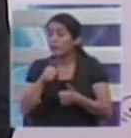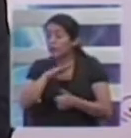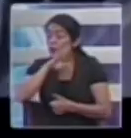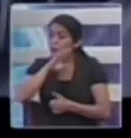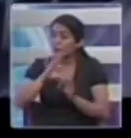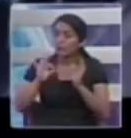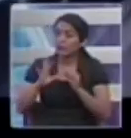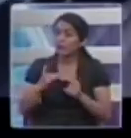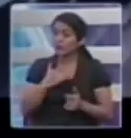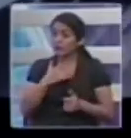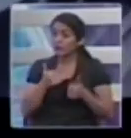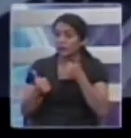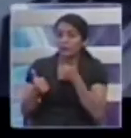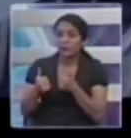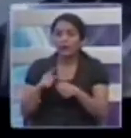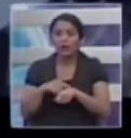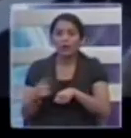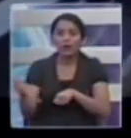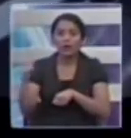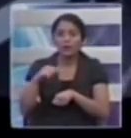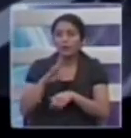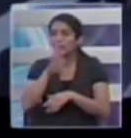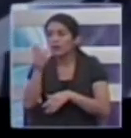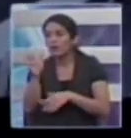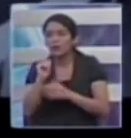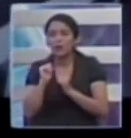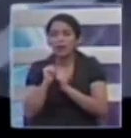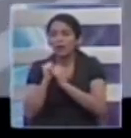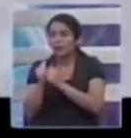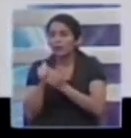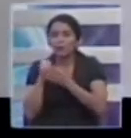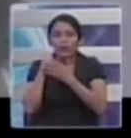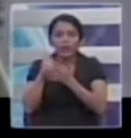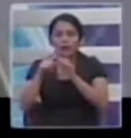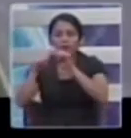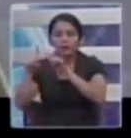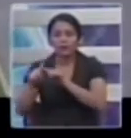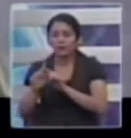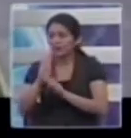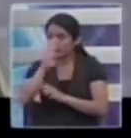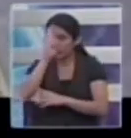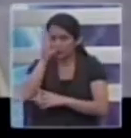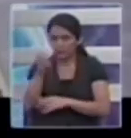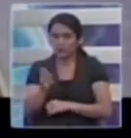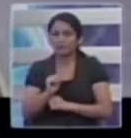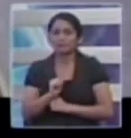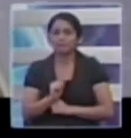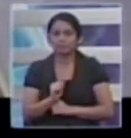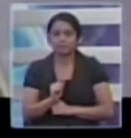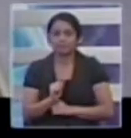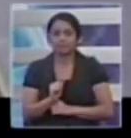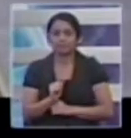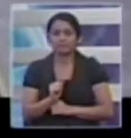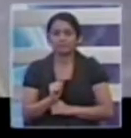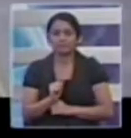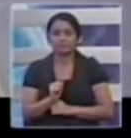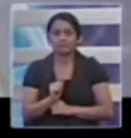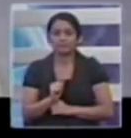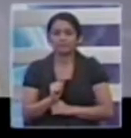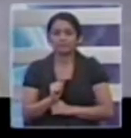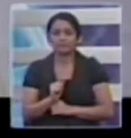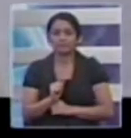su llegada, a qué hora llega, ir a buscarlo, recibirlo. Los clientes que son muy VIP y que son